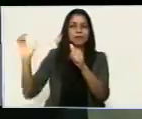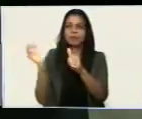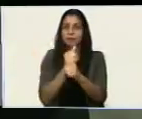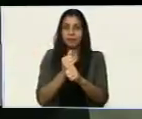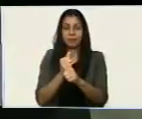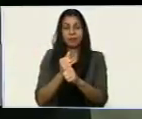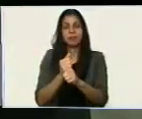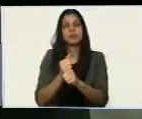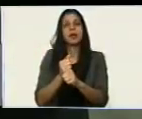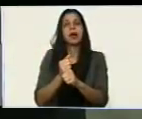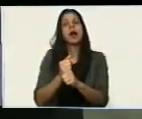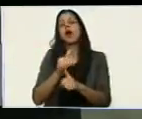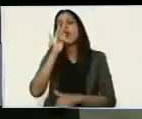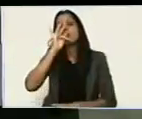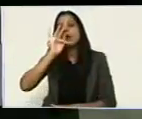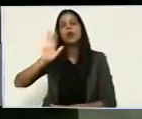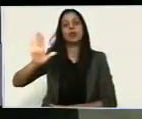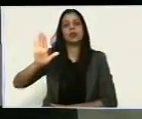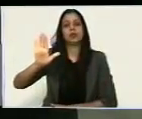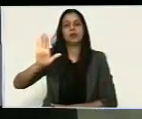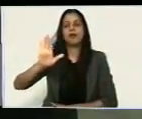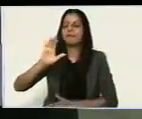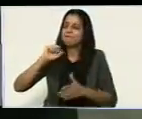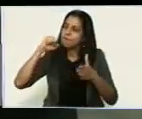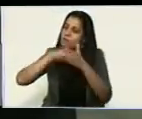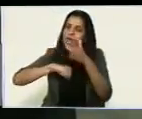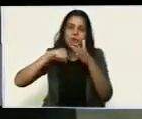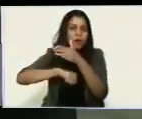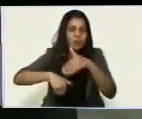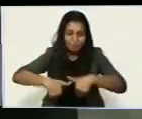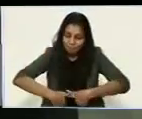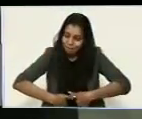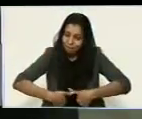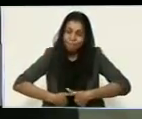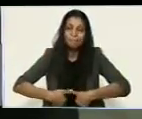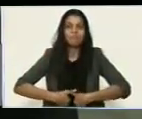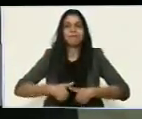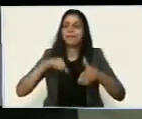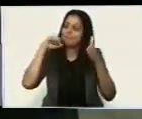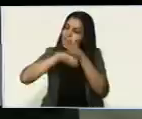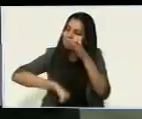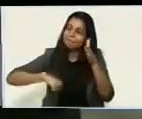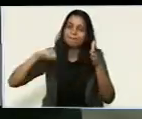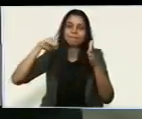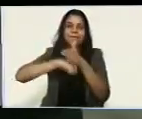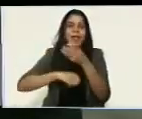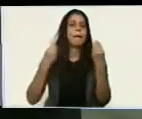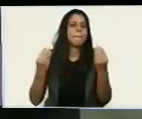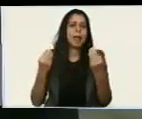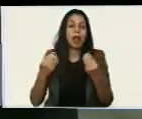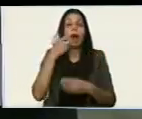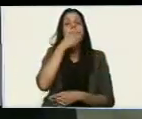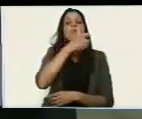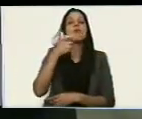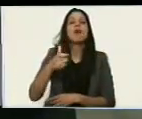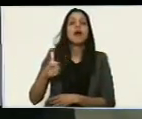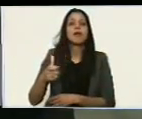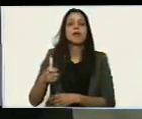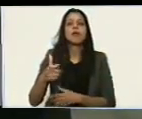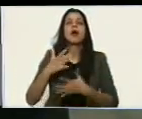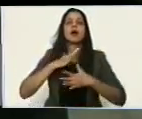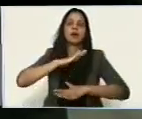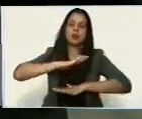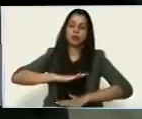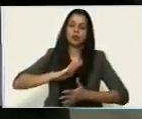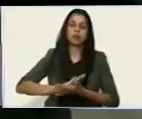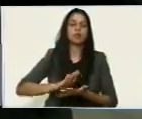Juro que haré todo lo que tenga que hacer para que nuestro pueblo se sienta orgulloso de